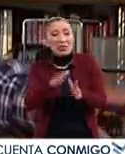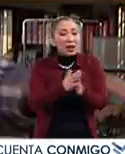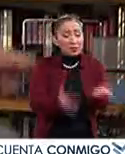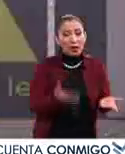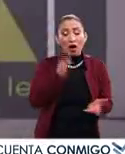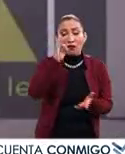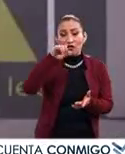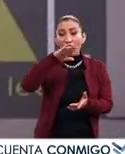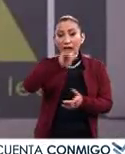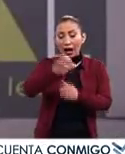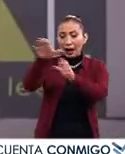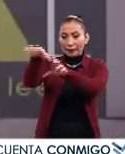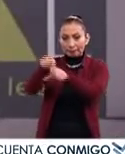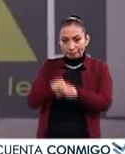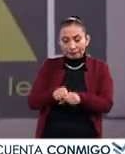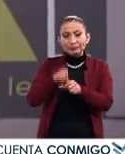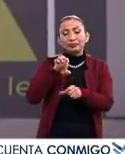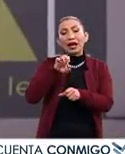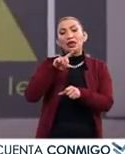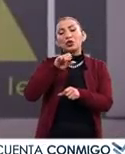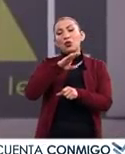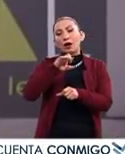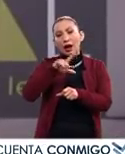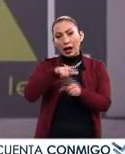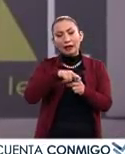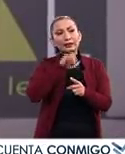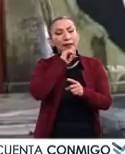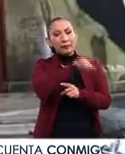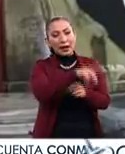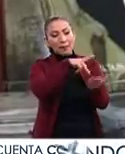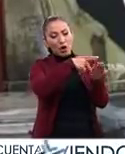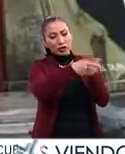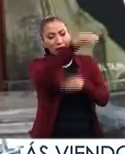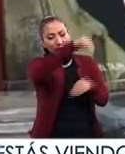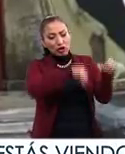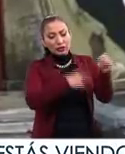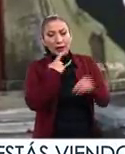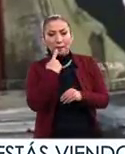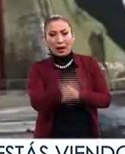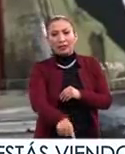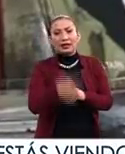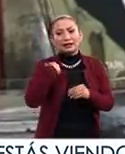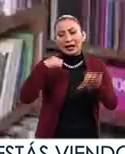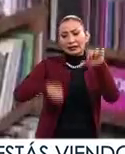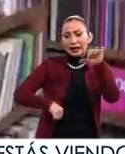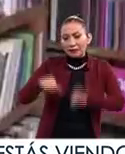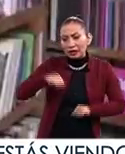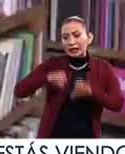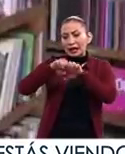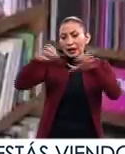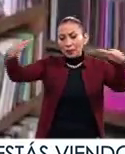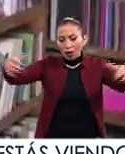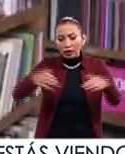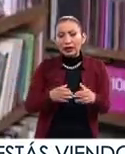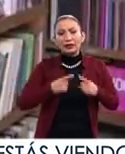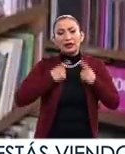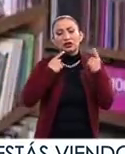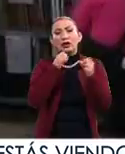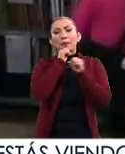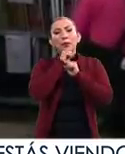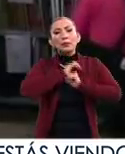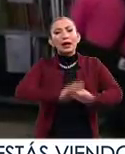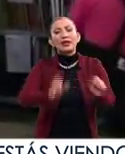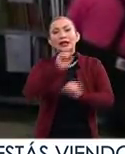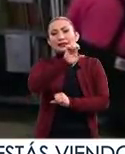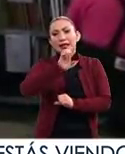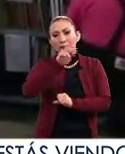fondo absorbe Educal y recoge los proyectos y los mandatos y las acciones y el equipo de la Dirección de